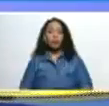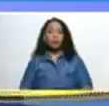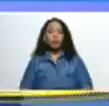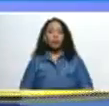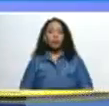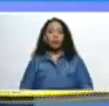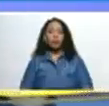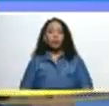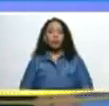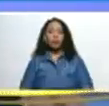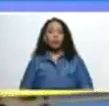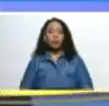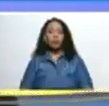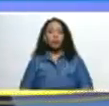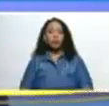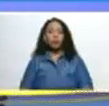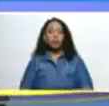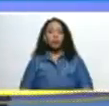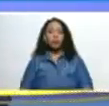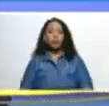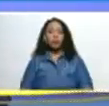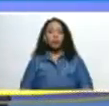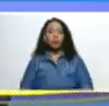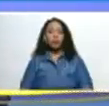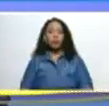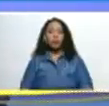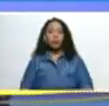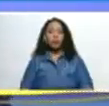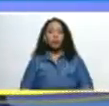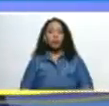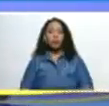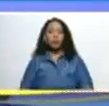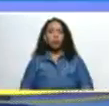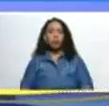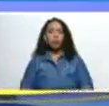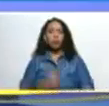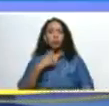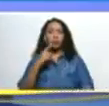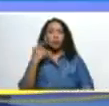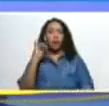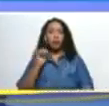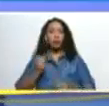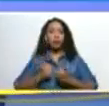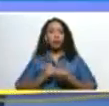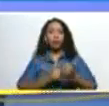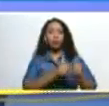a punto para ustedes mismos tener un seguimiento.